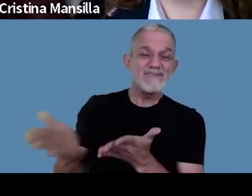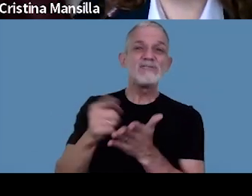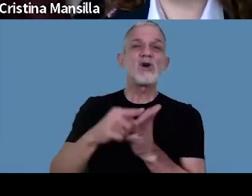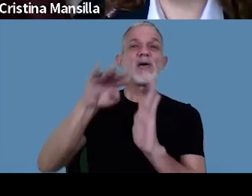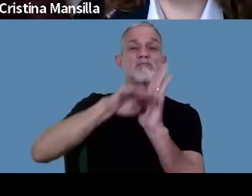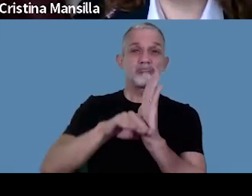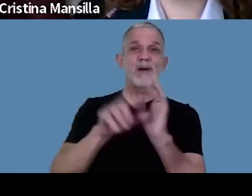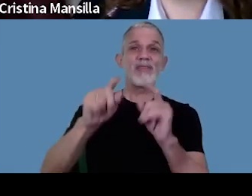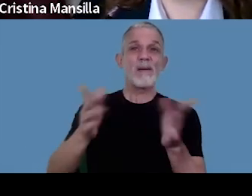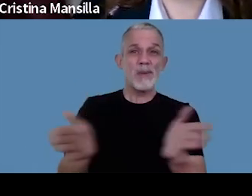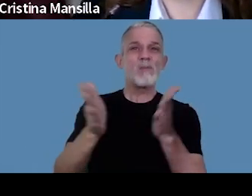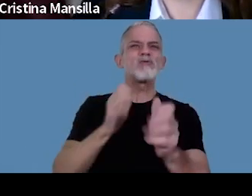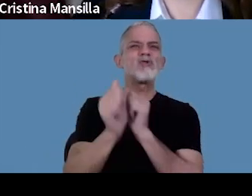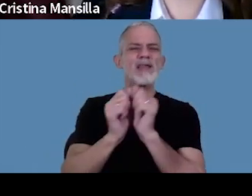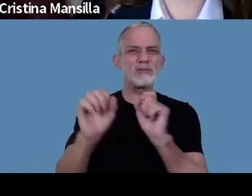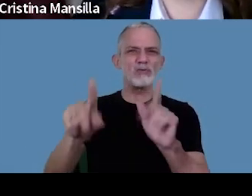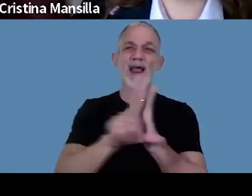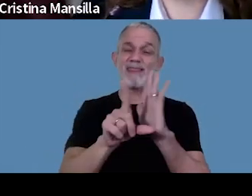de promoción industrial de la Ley